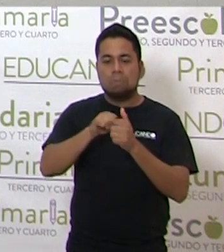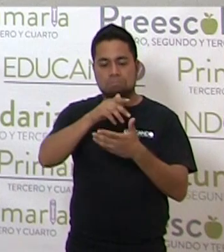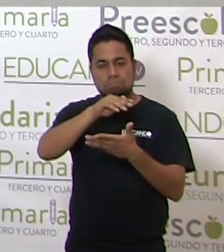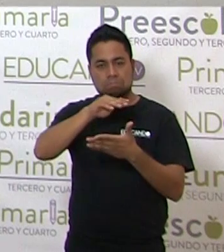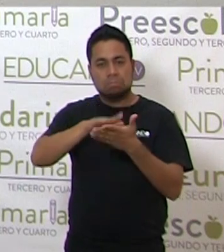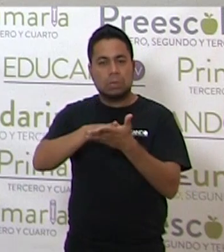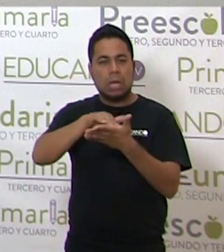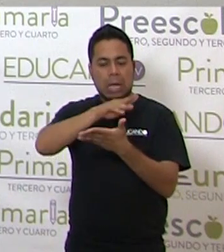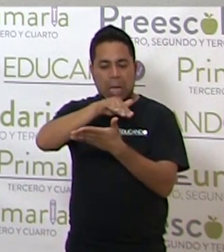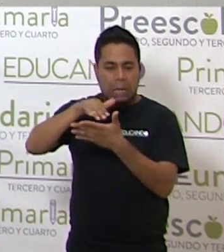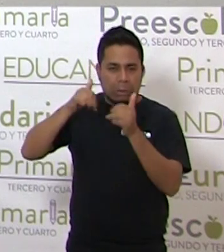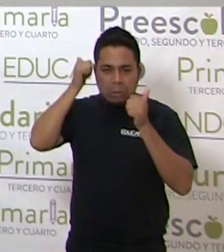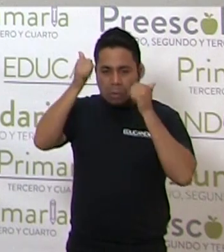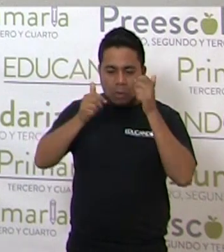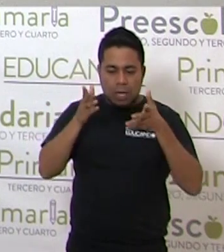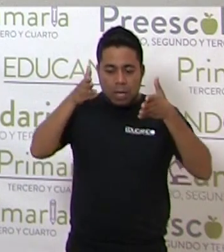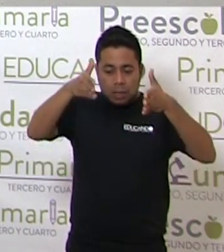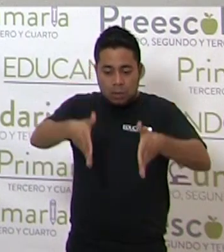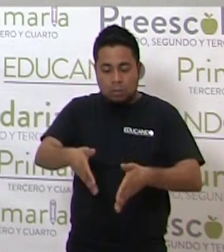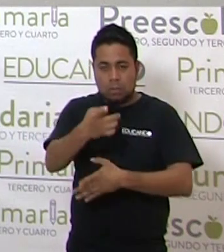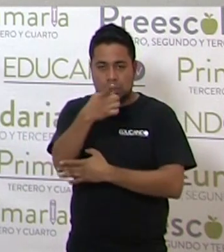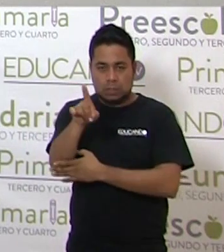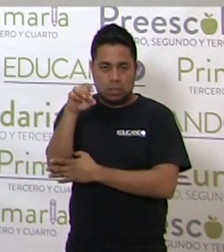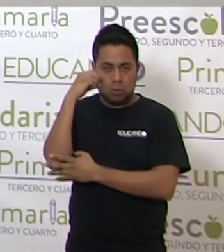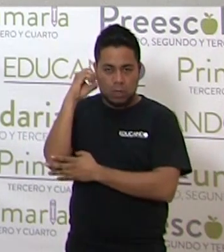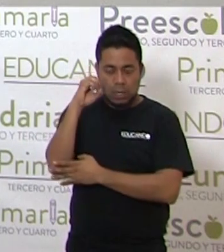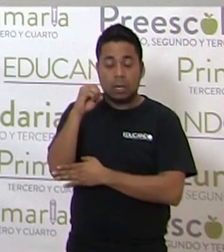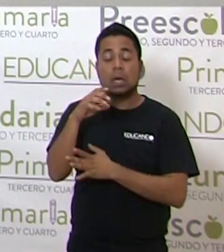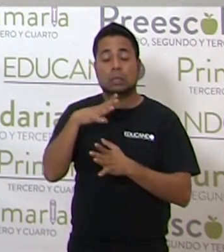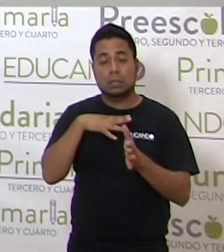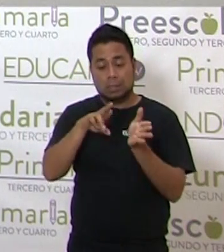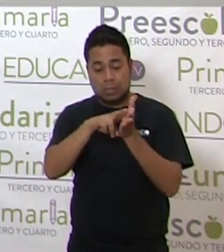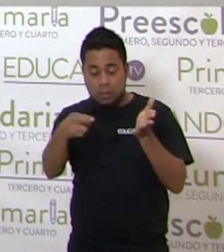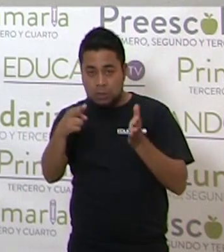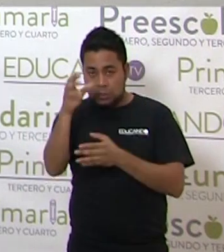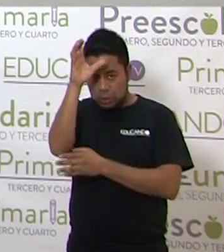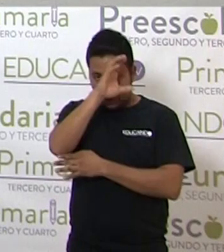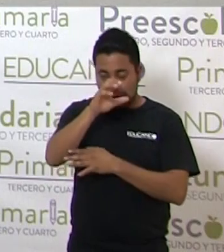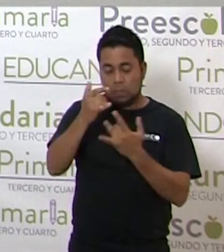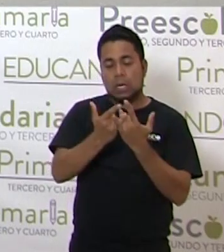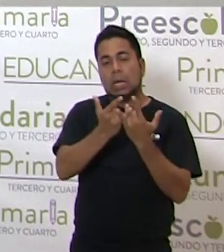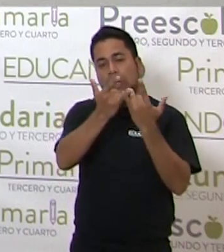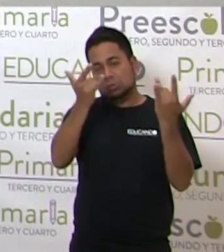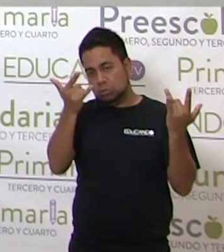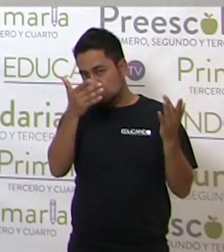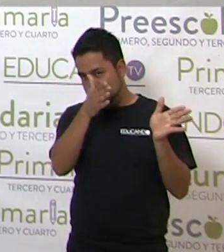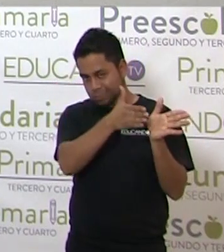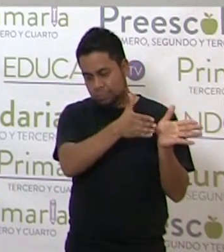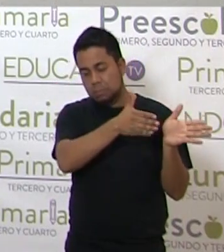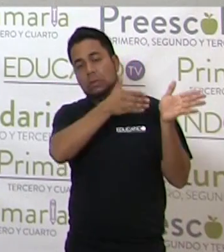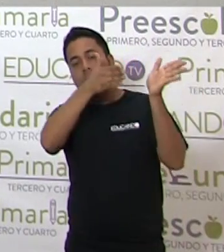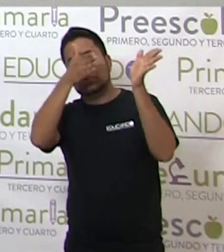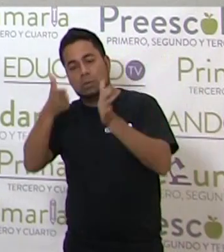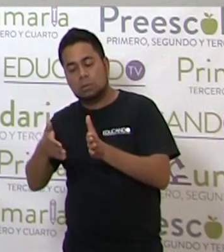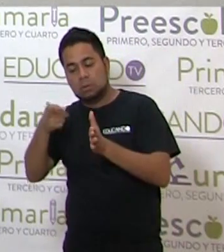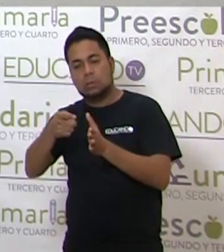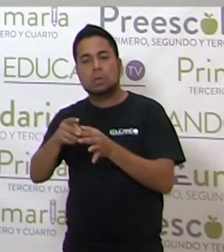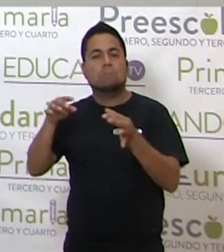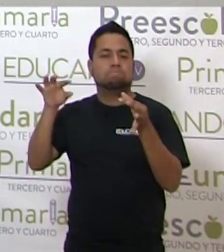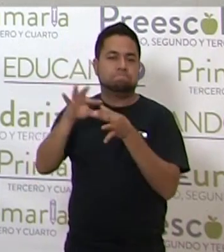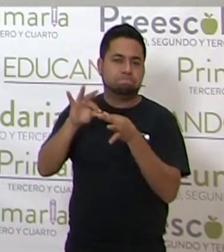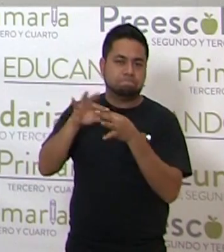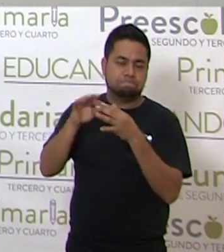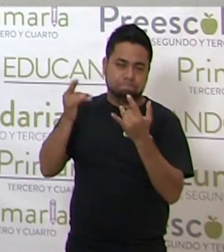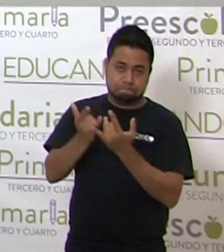Tumbas de Oaxaca, es una revista científica, histórica. Esta también que se llama Relatos e